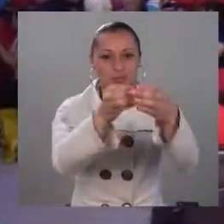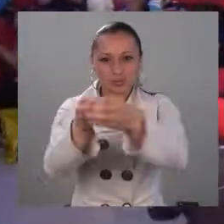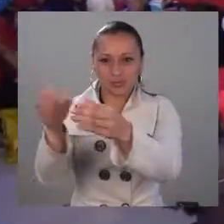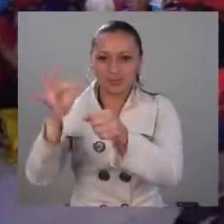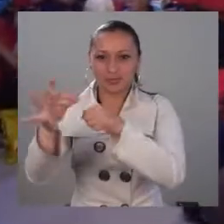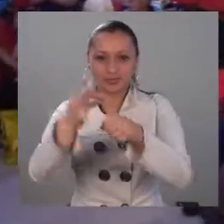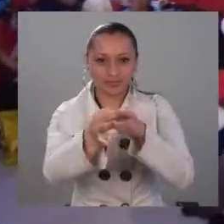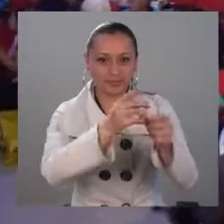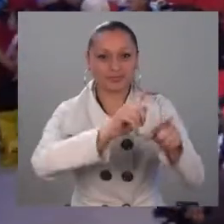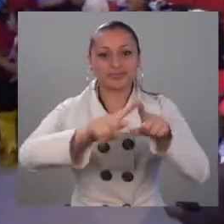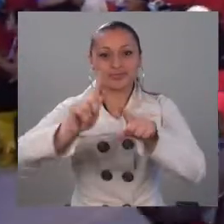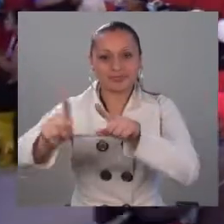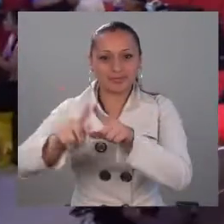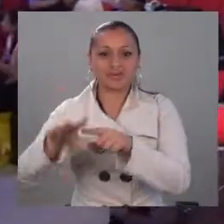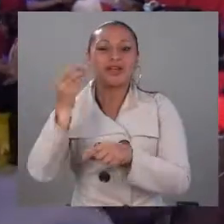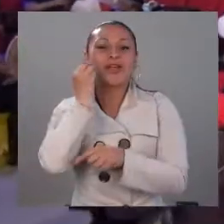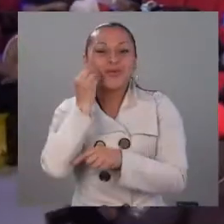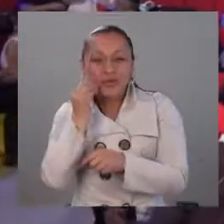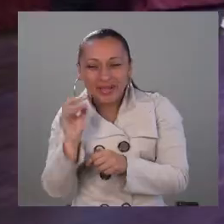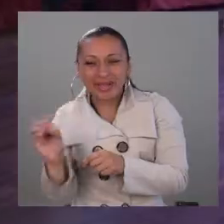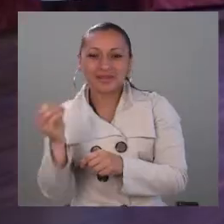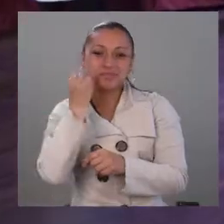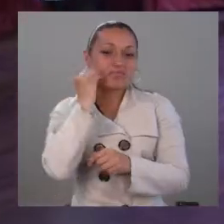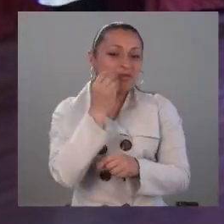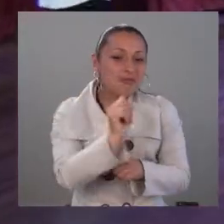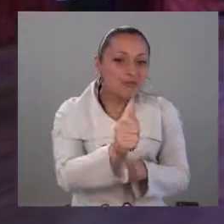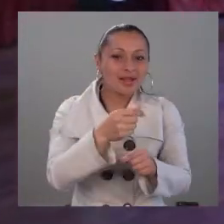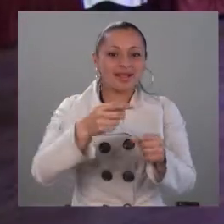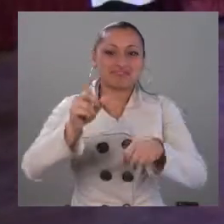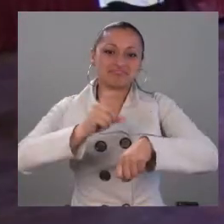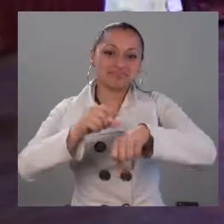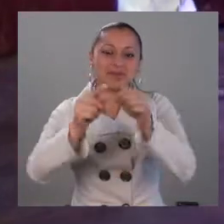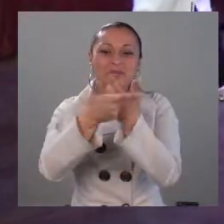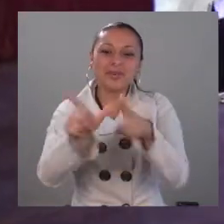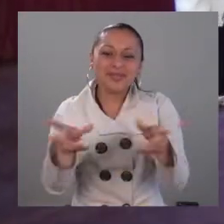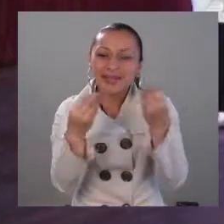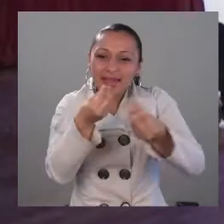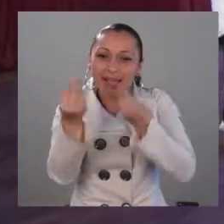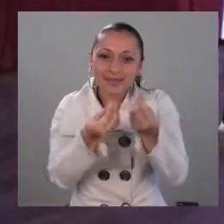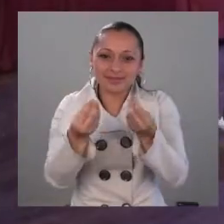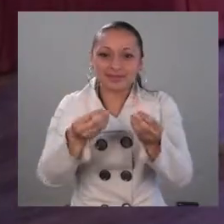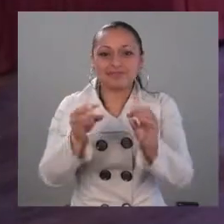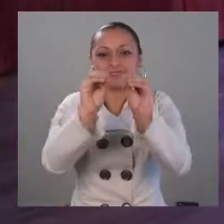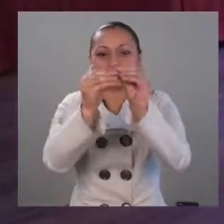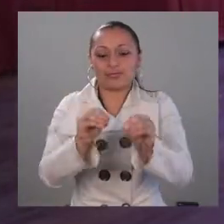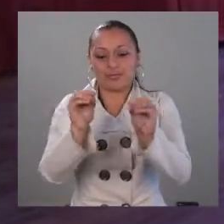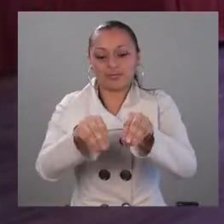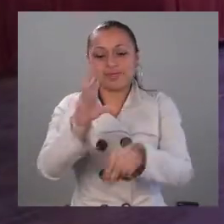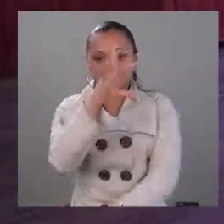agrupaciones conformadas por abuelitos y abuelitas que ocupan su tiempo libre en procesos de formación artística.